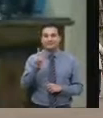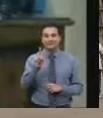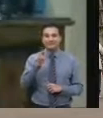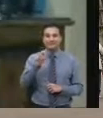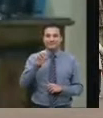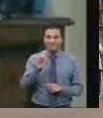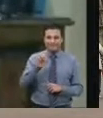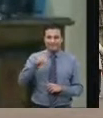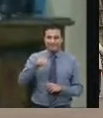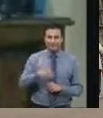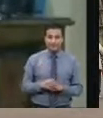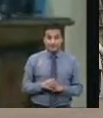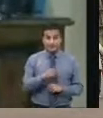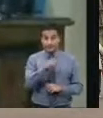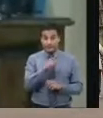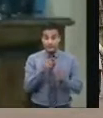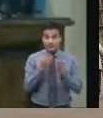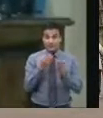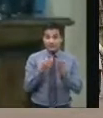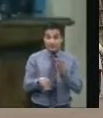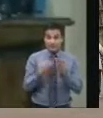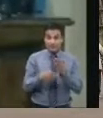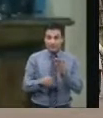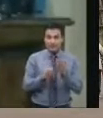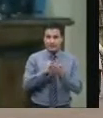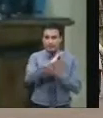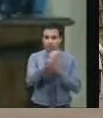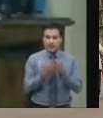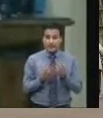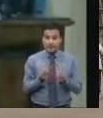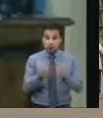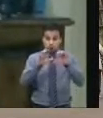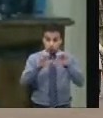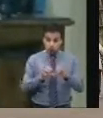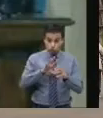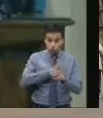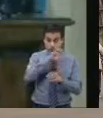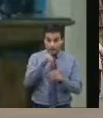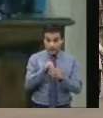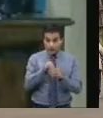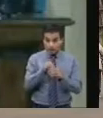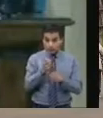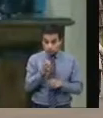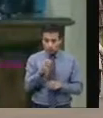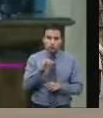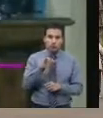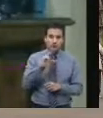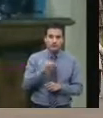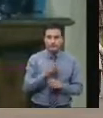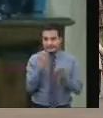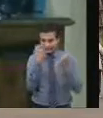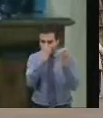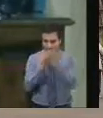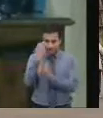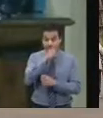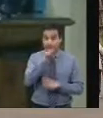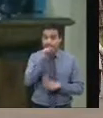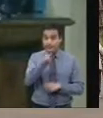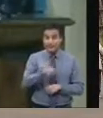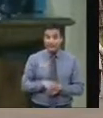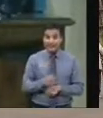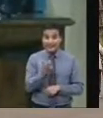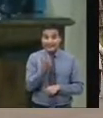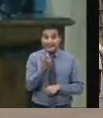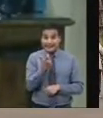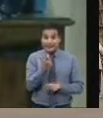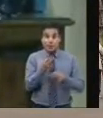México omitió reportar la totalidad de los ingresos y gastos que beneficiaron a su campaña, así como verificar que los recursos